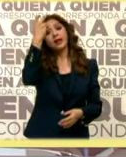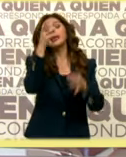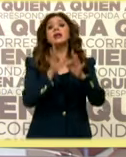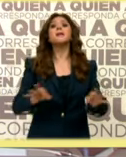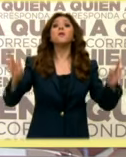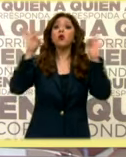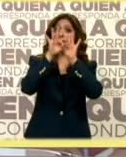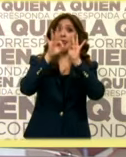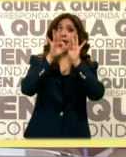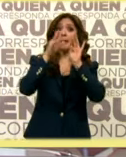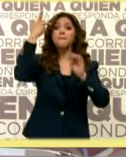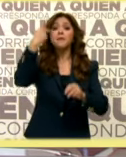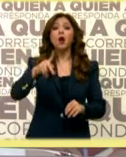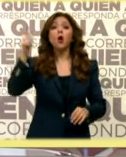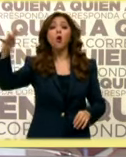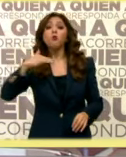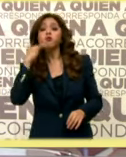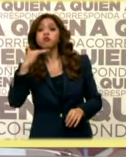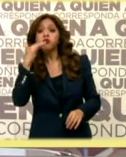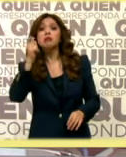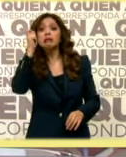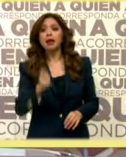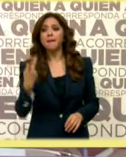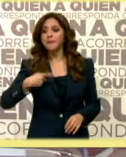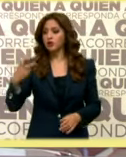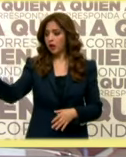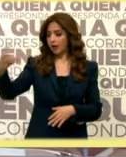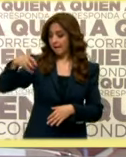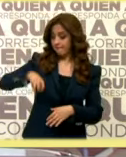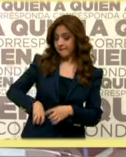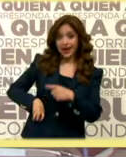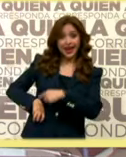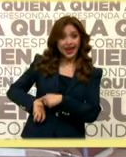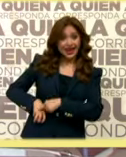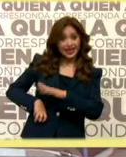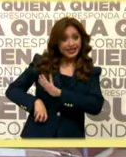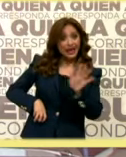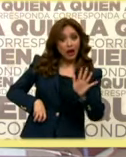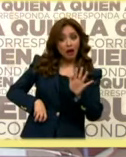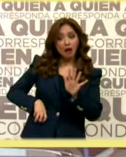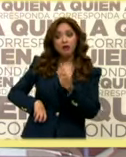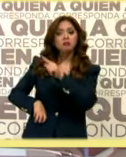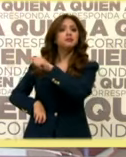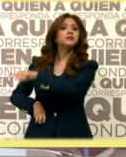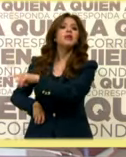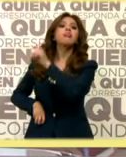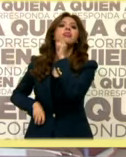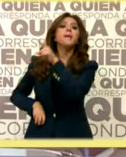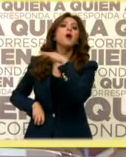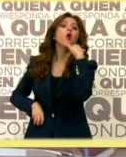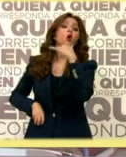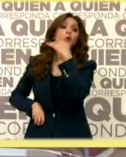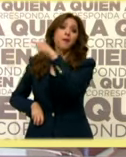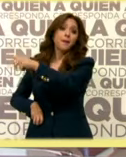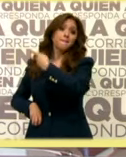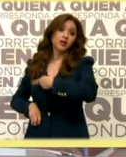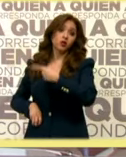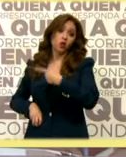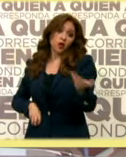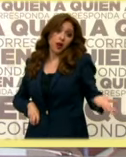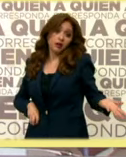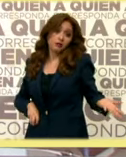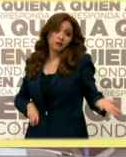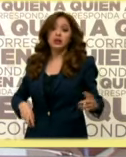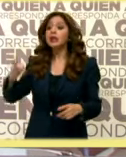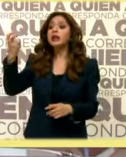la corrupción no es nada más el que recibe, es el que se lo da también. Es que si no lo hago no sale. No lo hagas, porque con eso nos tienen agarrados a